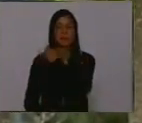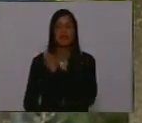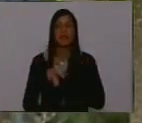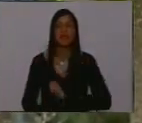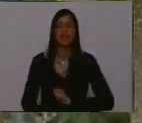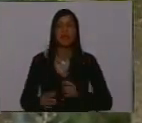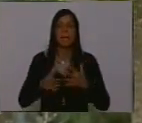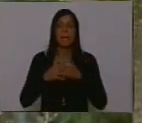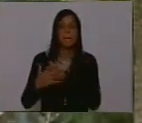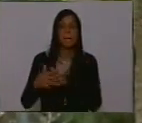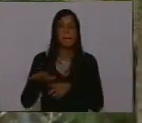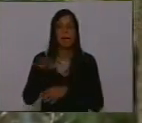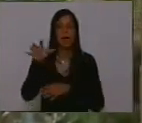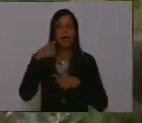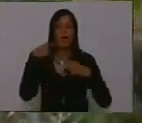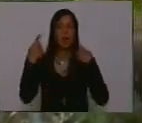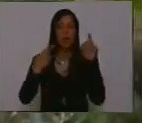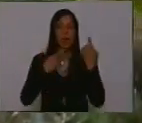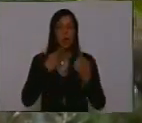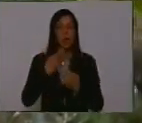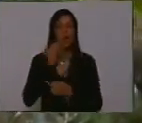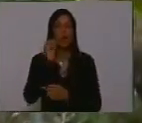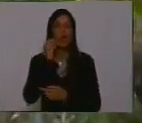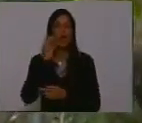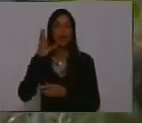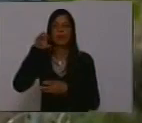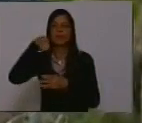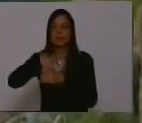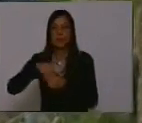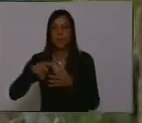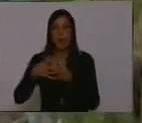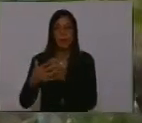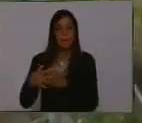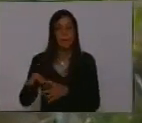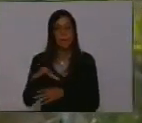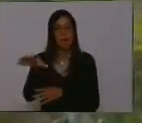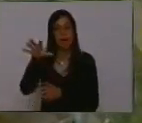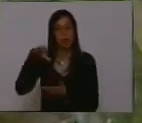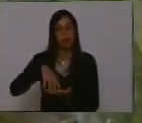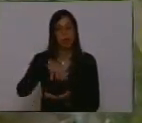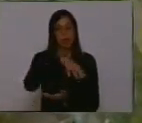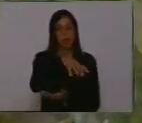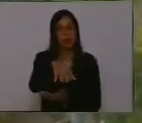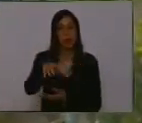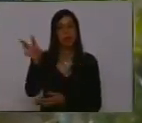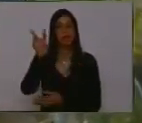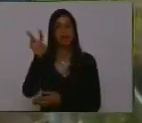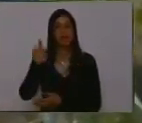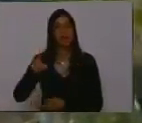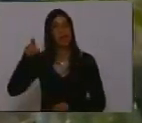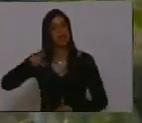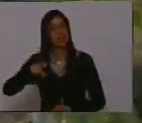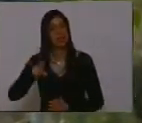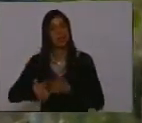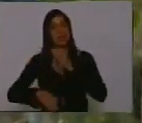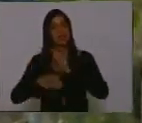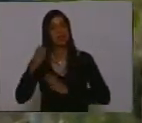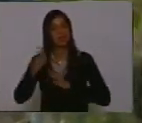Barrio Tricolor, para nuestra juventud en los barrios y comunidades de toda Venezuela. Es necesario que vayamos,